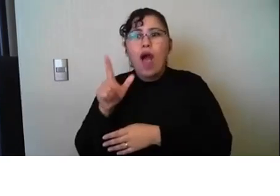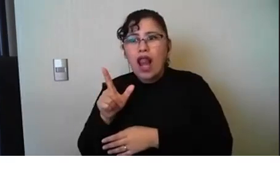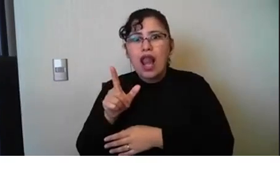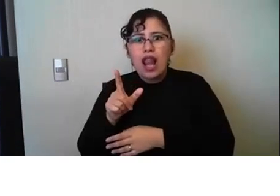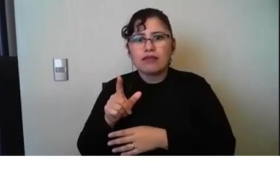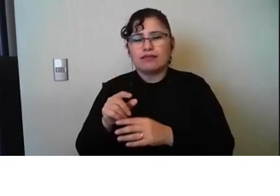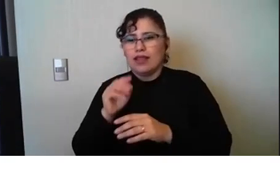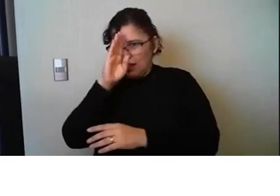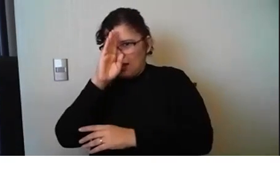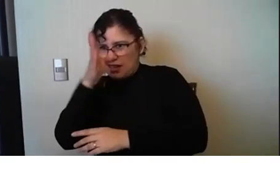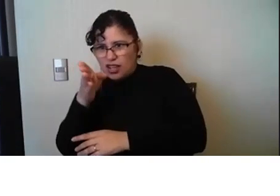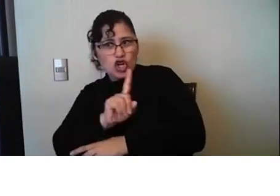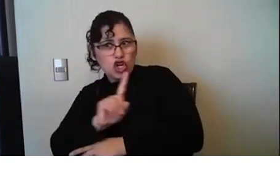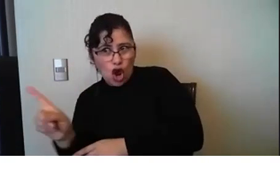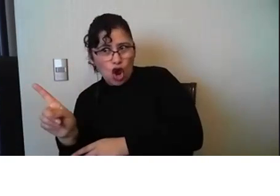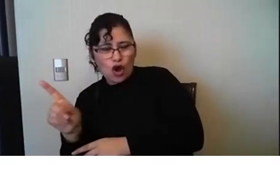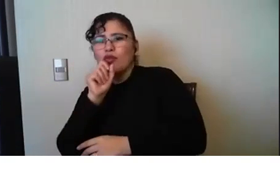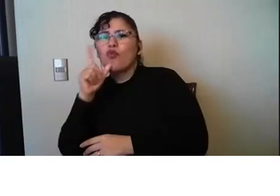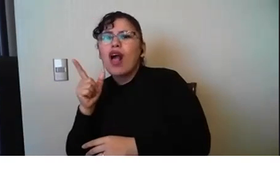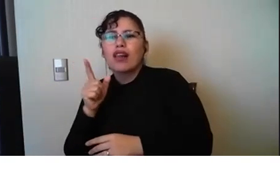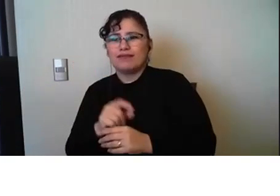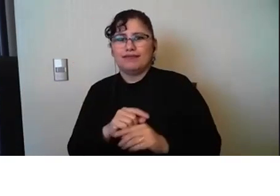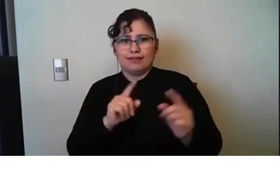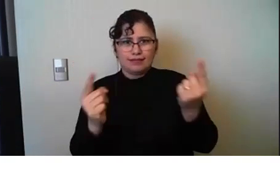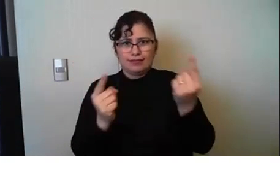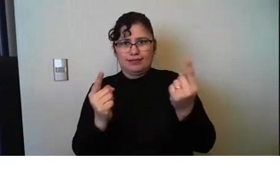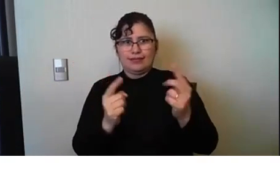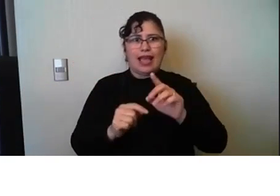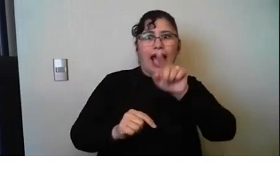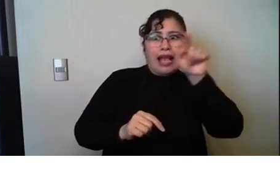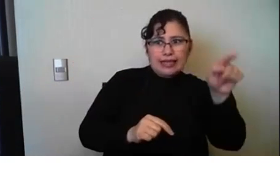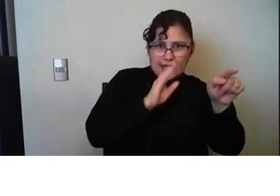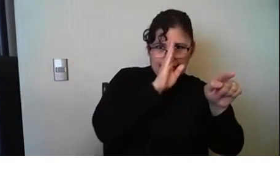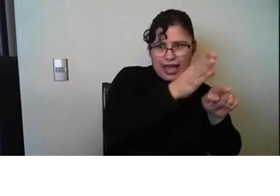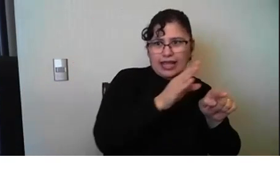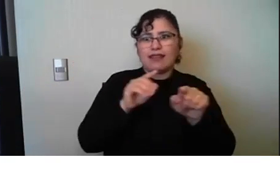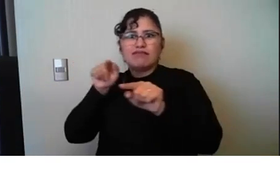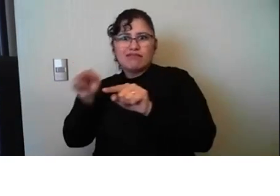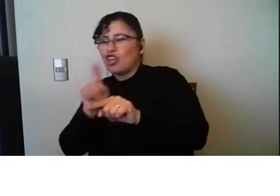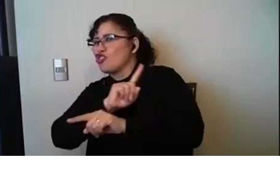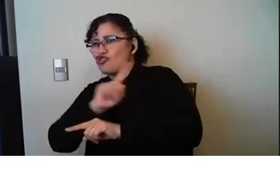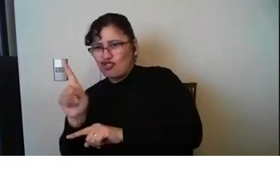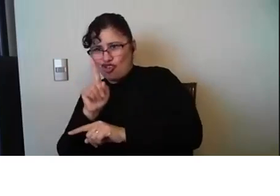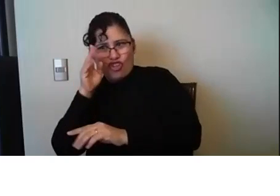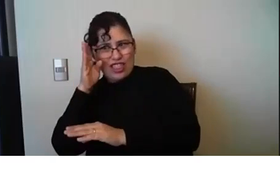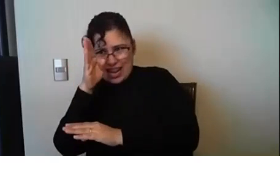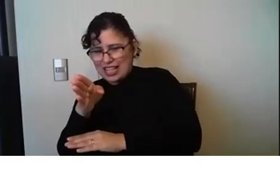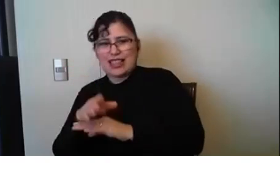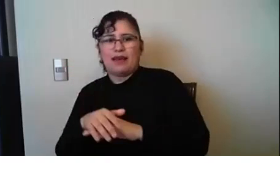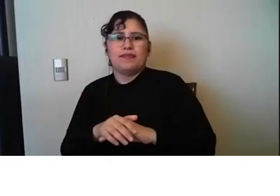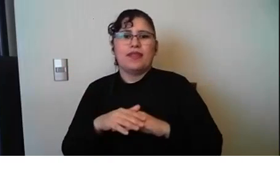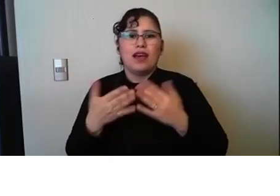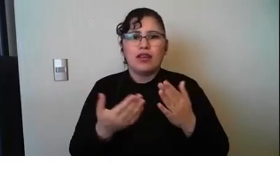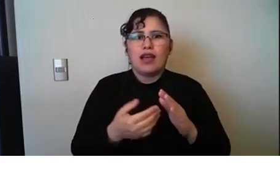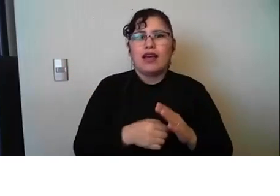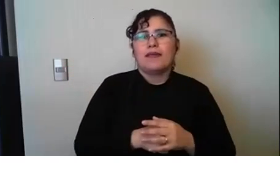es la indirecta? Esta que está acá. ¿Y cómo se ve afectada la relación tálamo-cortical a través de la vía directa? Menos por menos me da más,